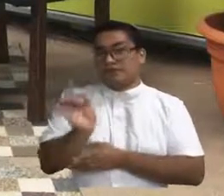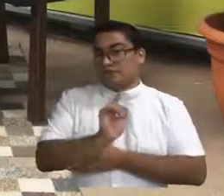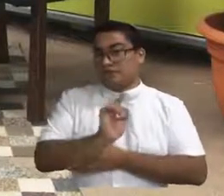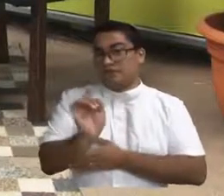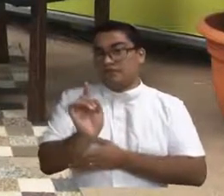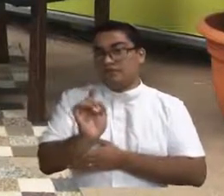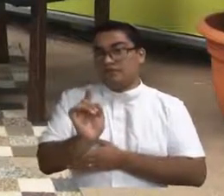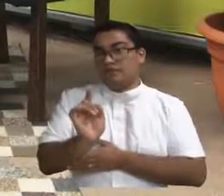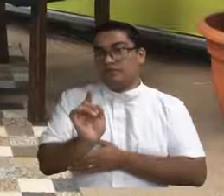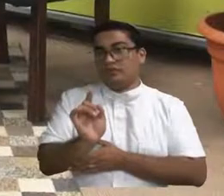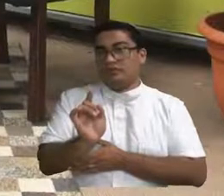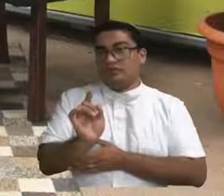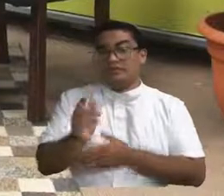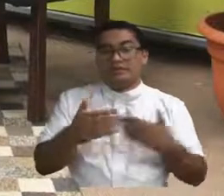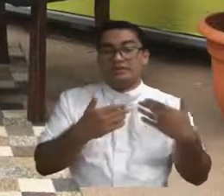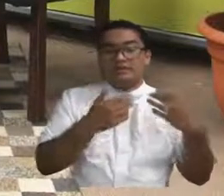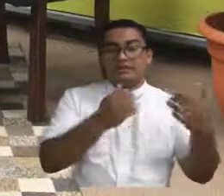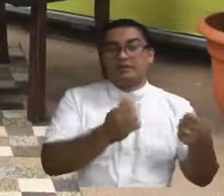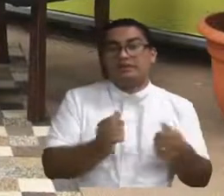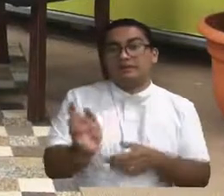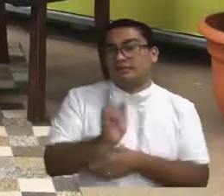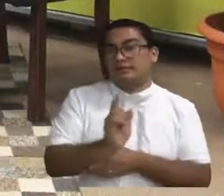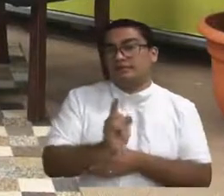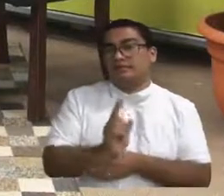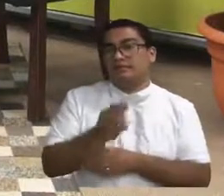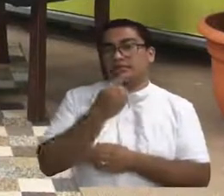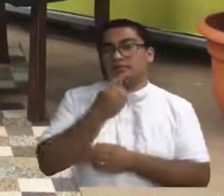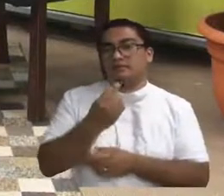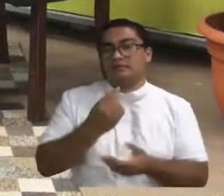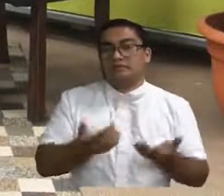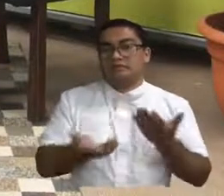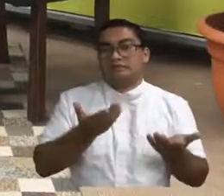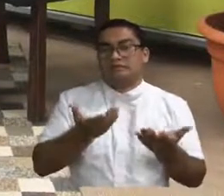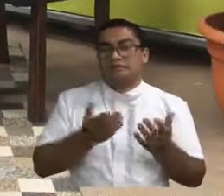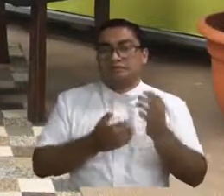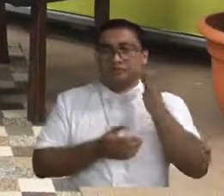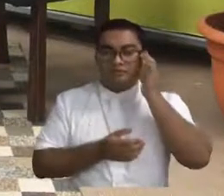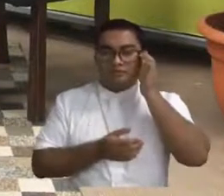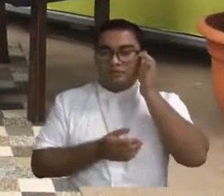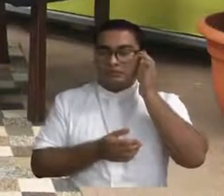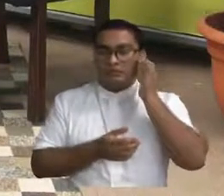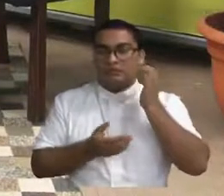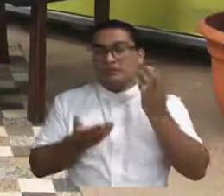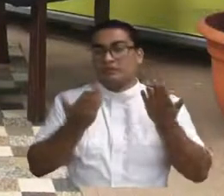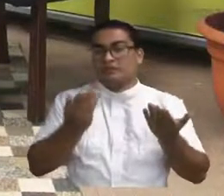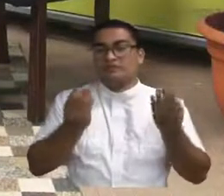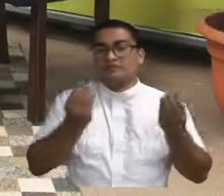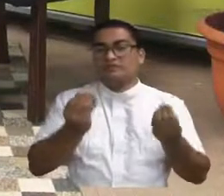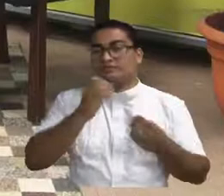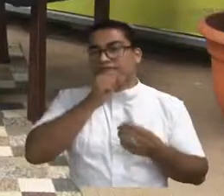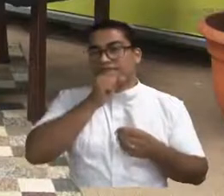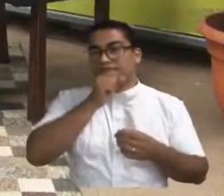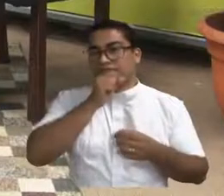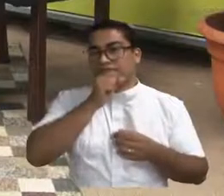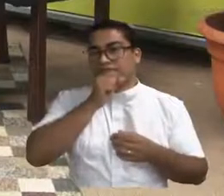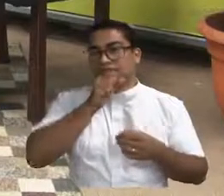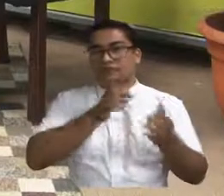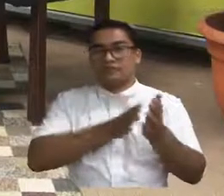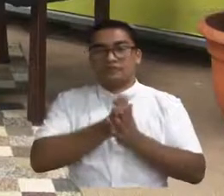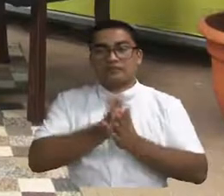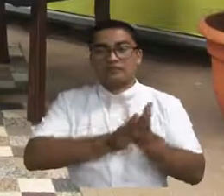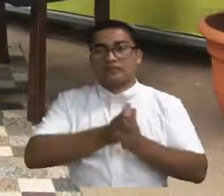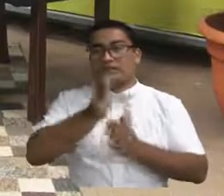correcto. No, ni cuando esté sano. Ni siquiera como, qué decir, muchas abuelitas creemos en el fresco de la remolacha,